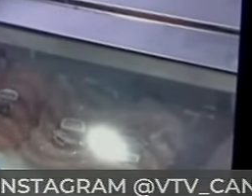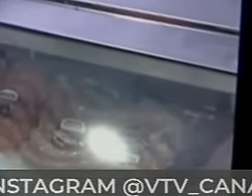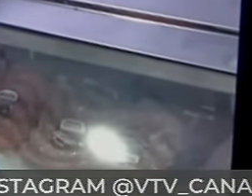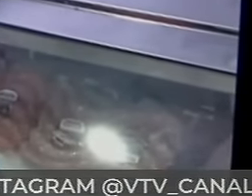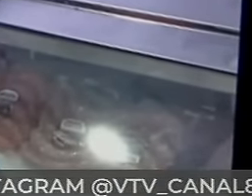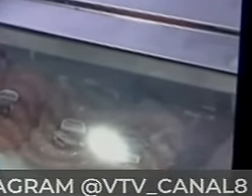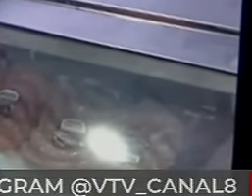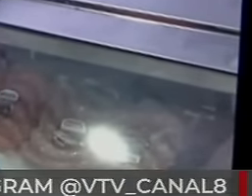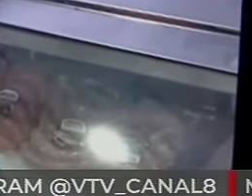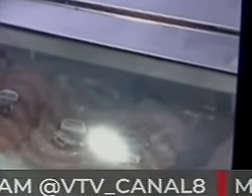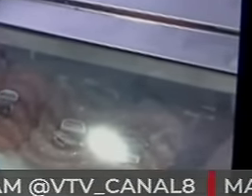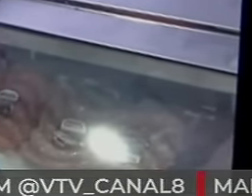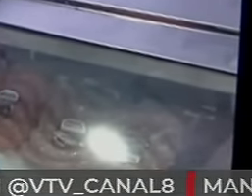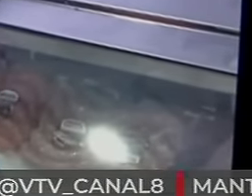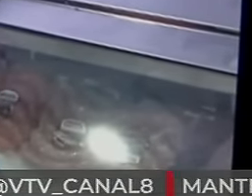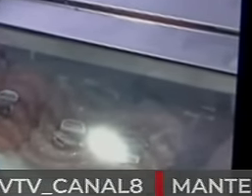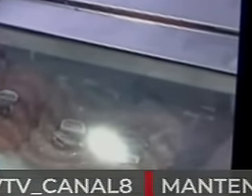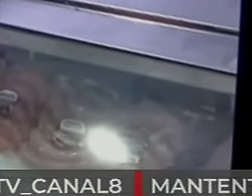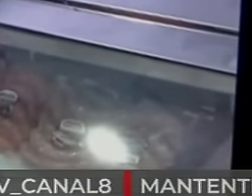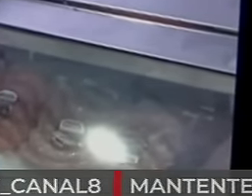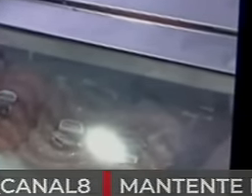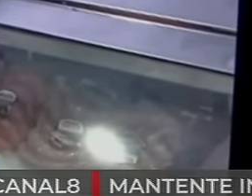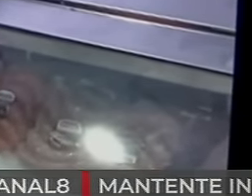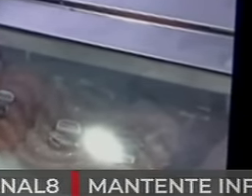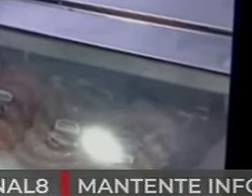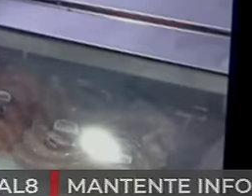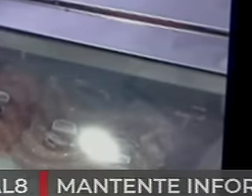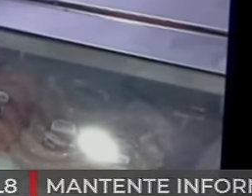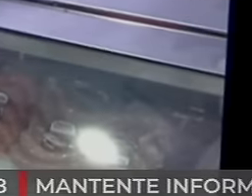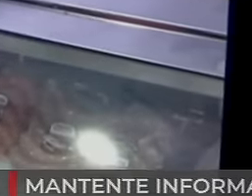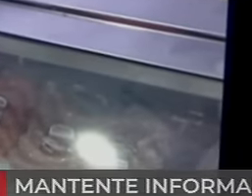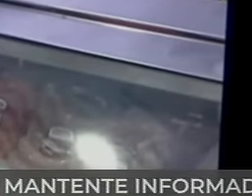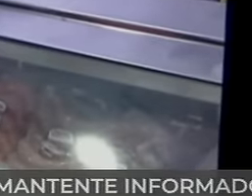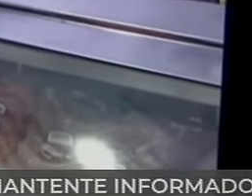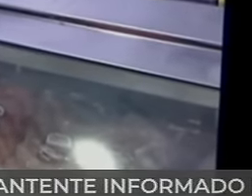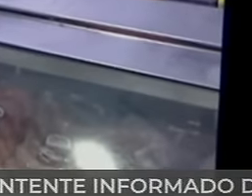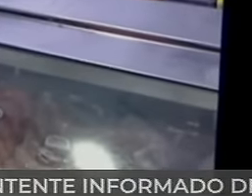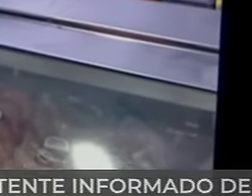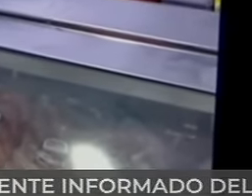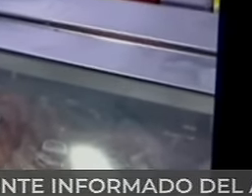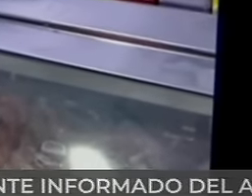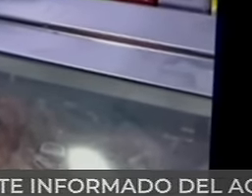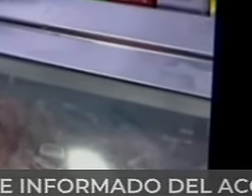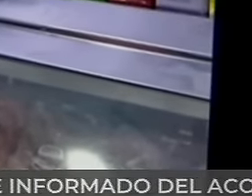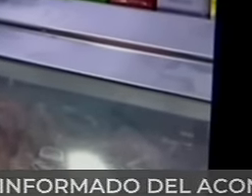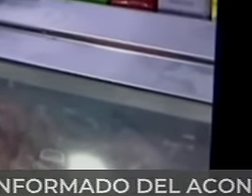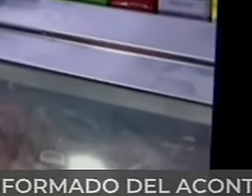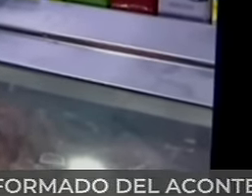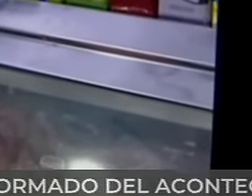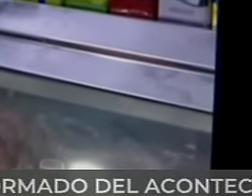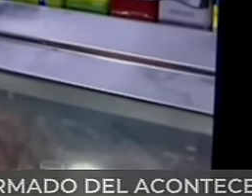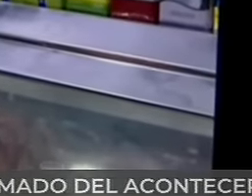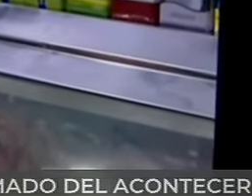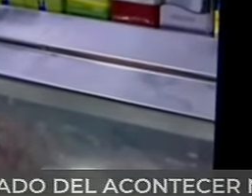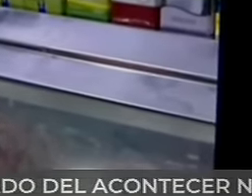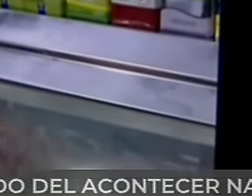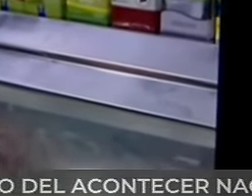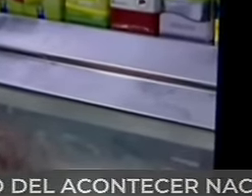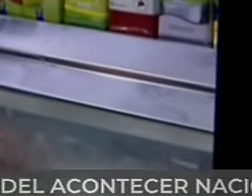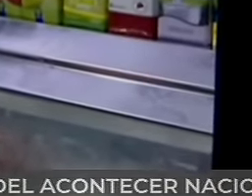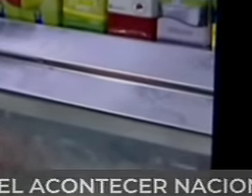que te prestan a ti, y que te prestan a ti, exacto, cuando tú lo pagas, es plata que tú le prestas a otro bodeguero,